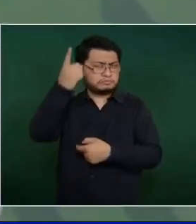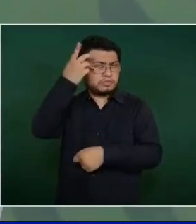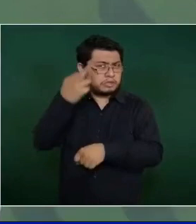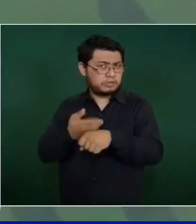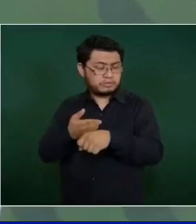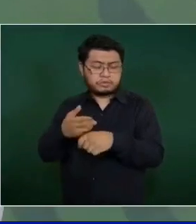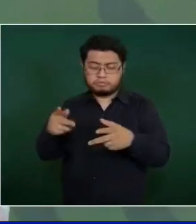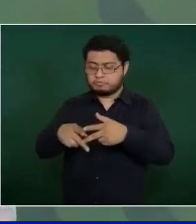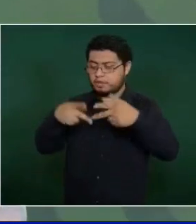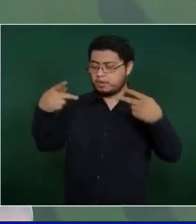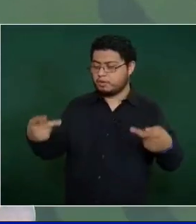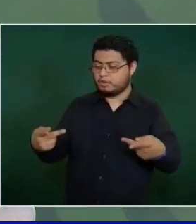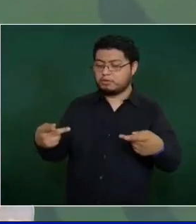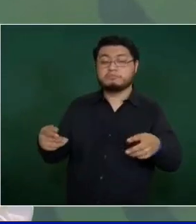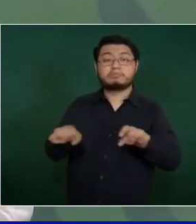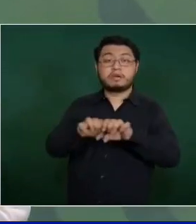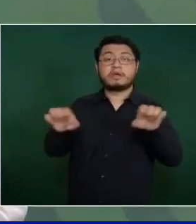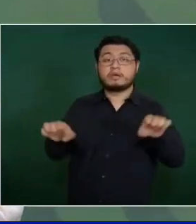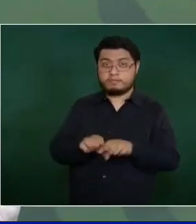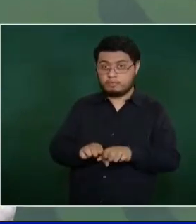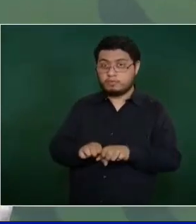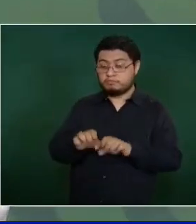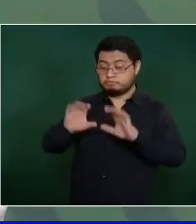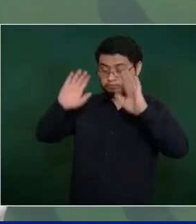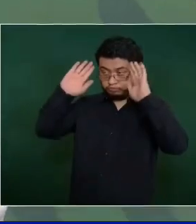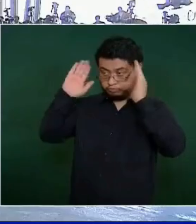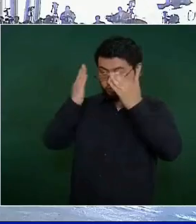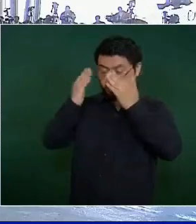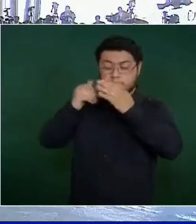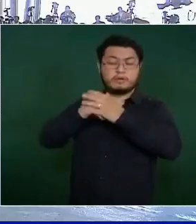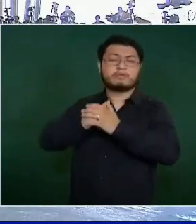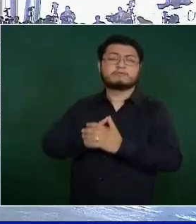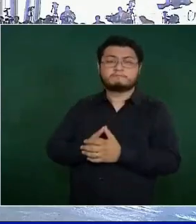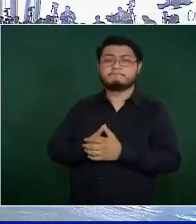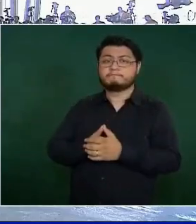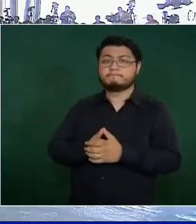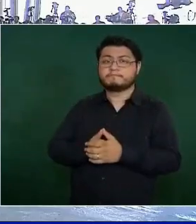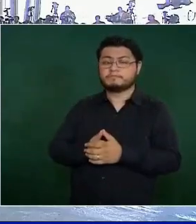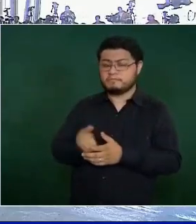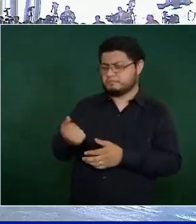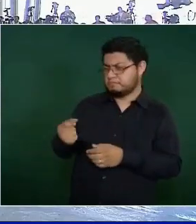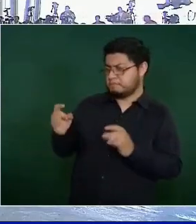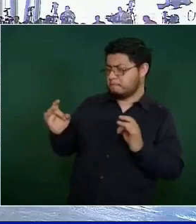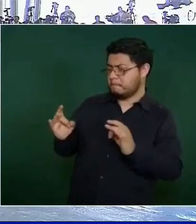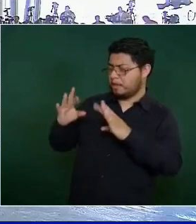Partido Comunista el machete y de repente